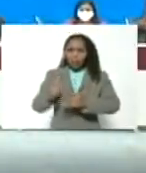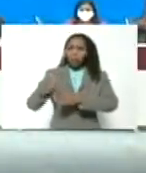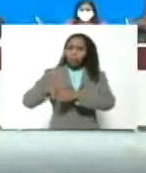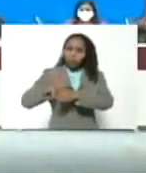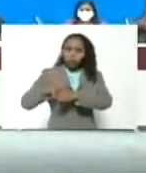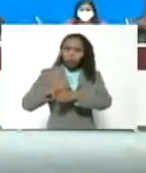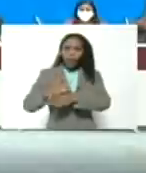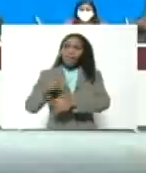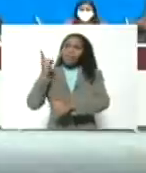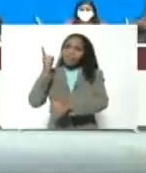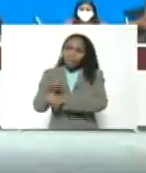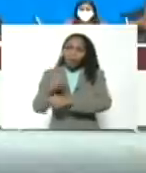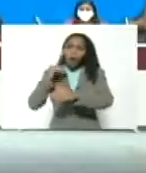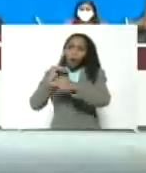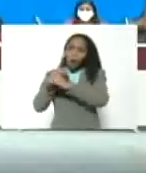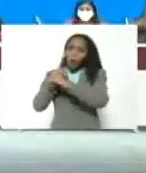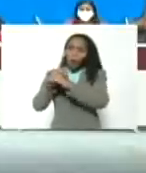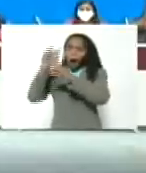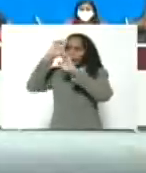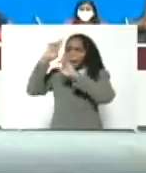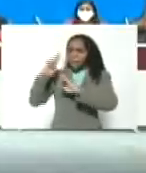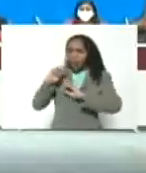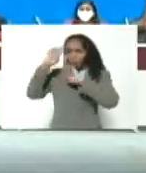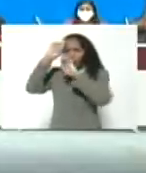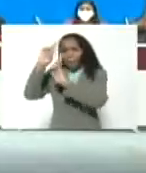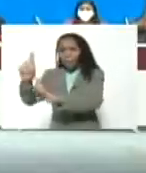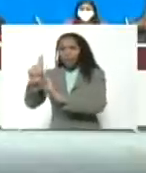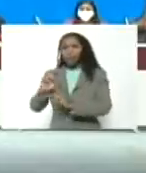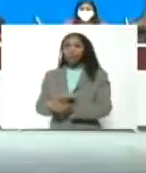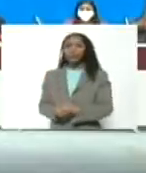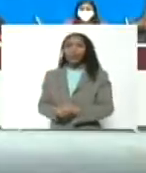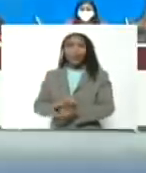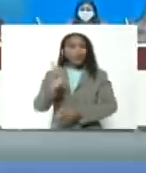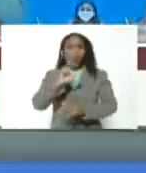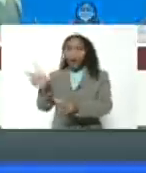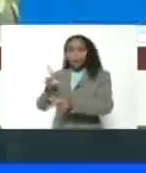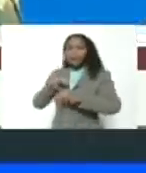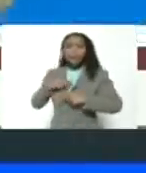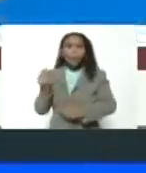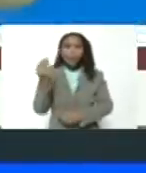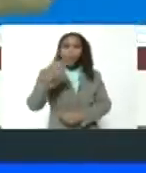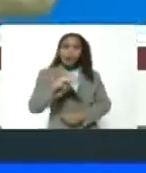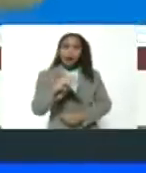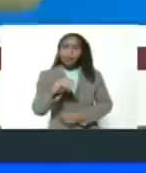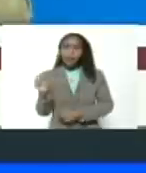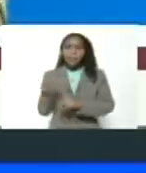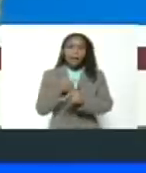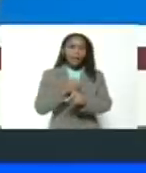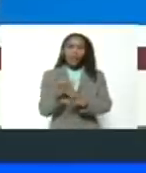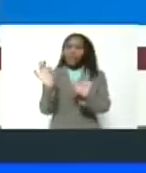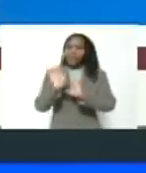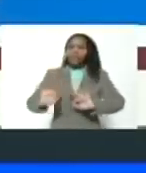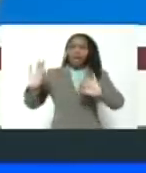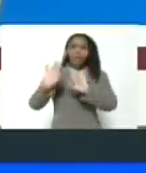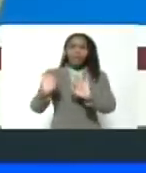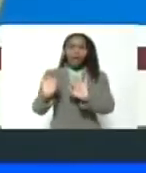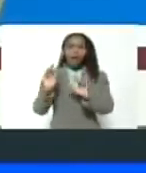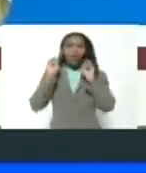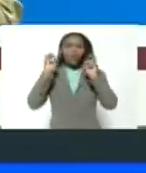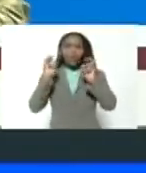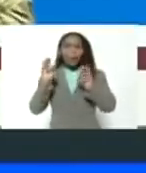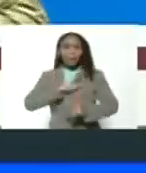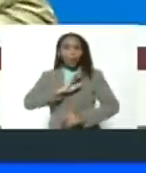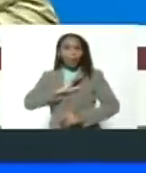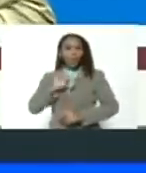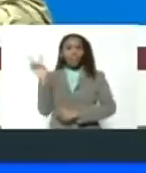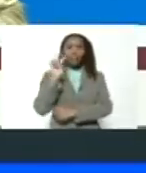que dar respeto y buenos tratos a Venezuela. No aceptamos más injerencia de nadie en los asuntos venezolanos.